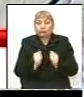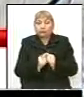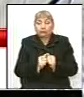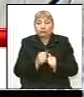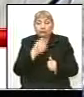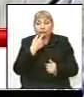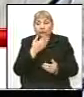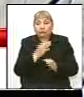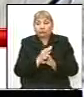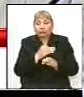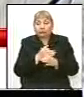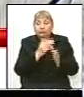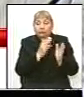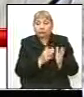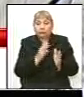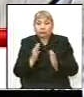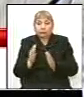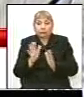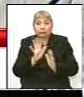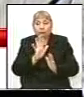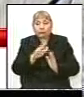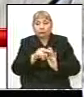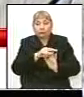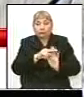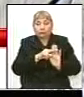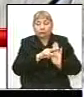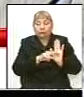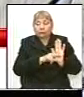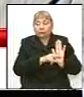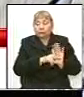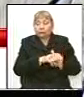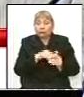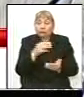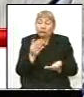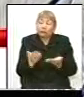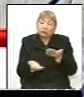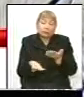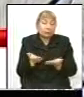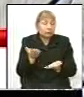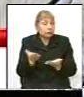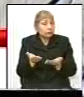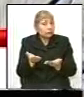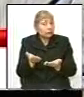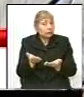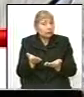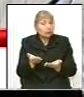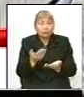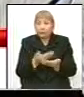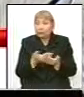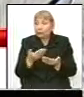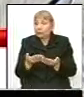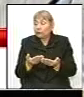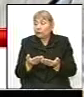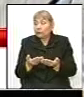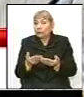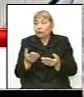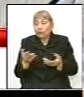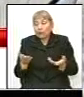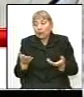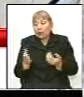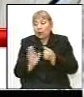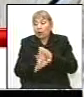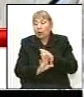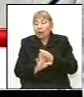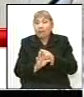con su normativa. Y aquellas en las cuales se ejecuten proyectos dentro de áreas protegidas,